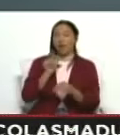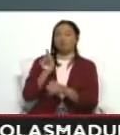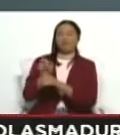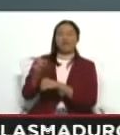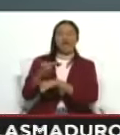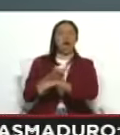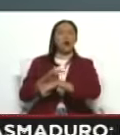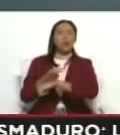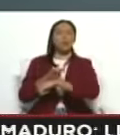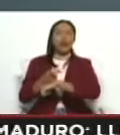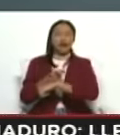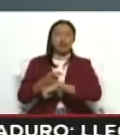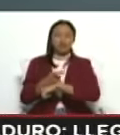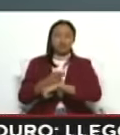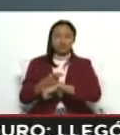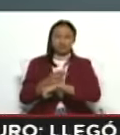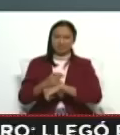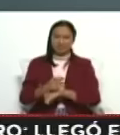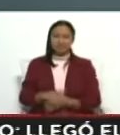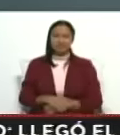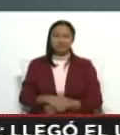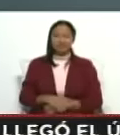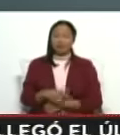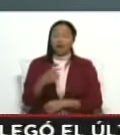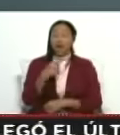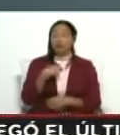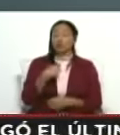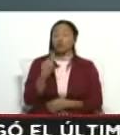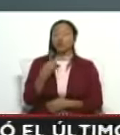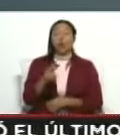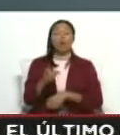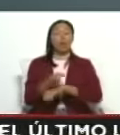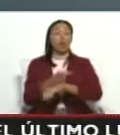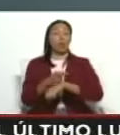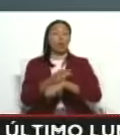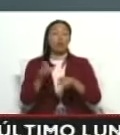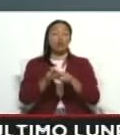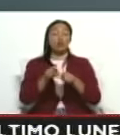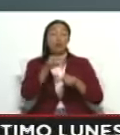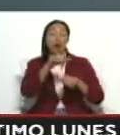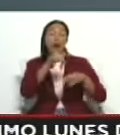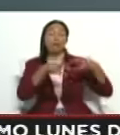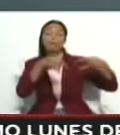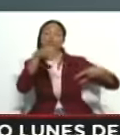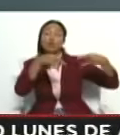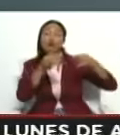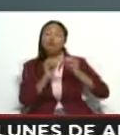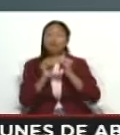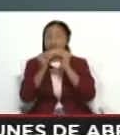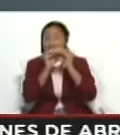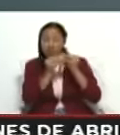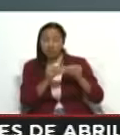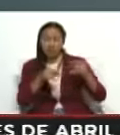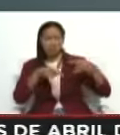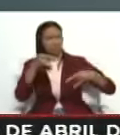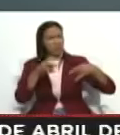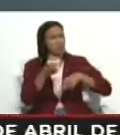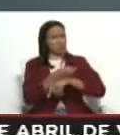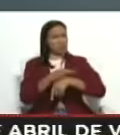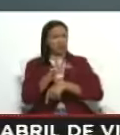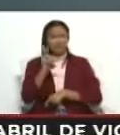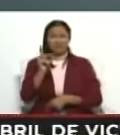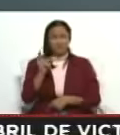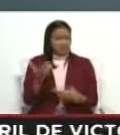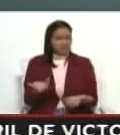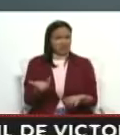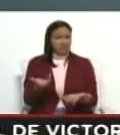y que interino, o sea, gobierno de muñequito de trapo será, porque de interino ¿qué? Lo que hicieron